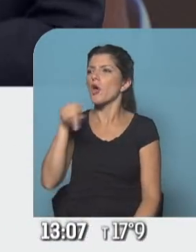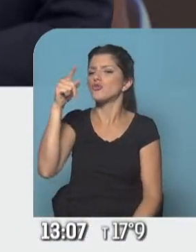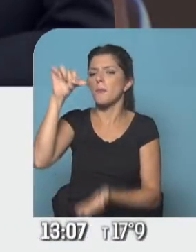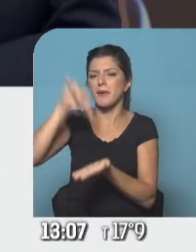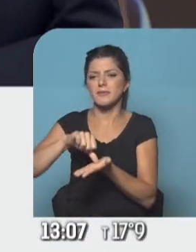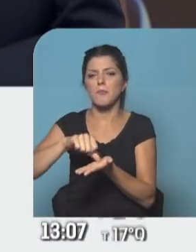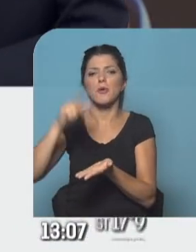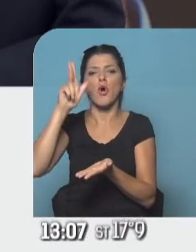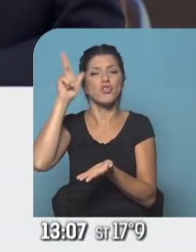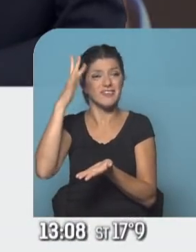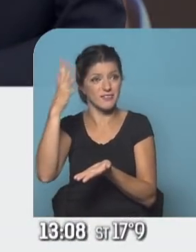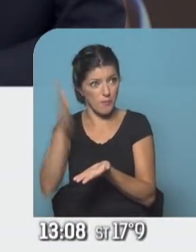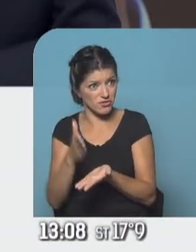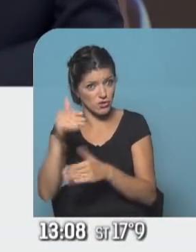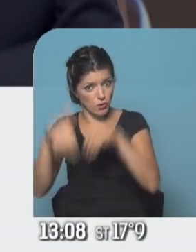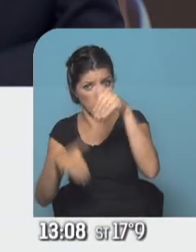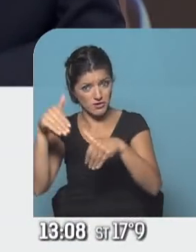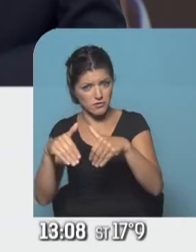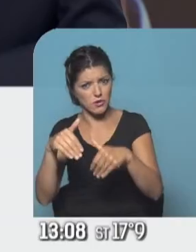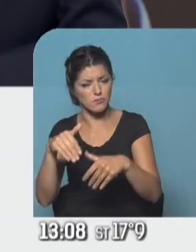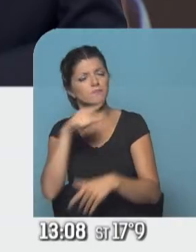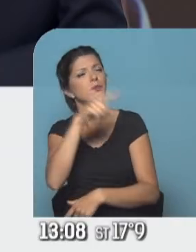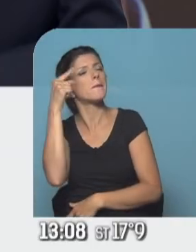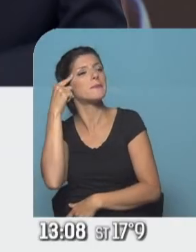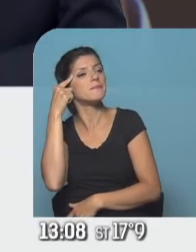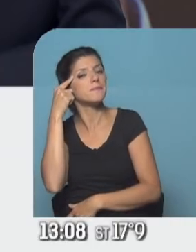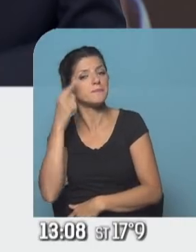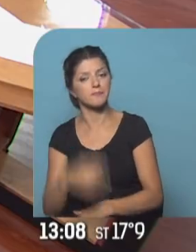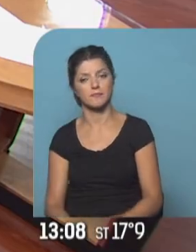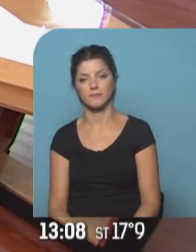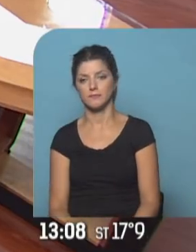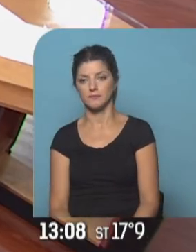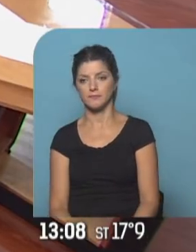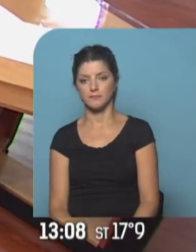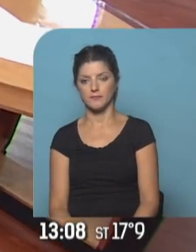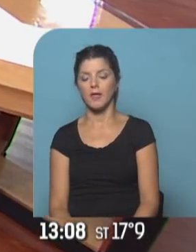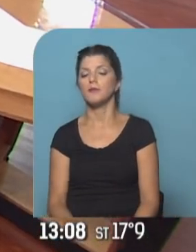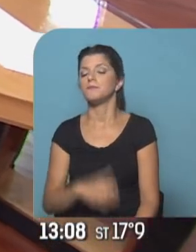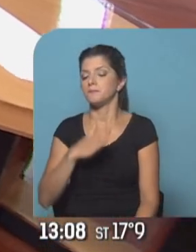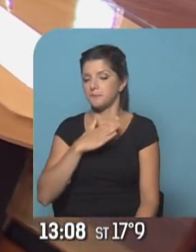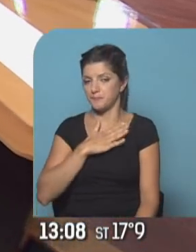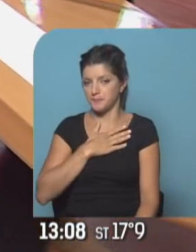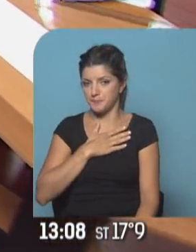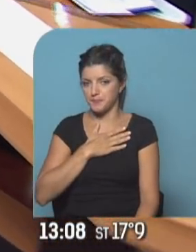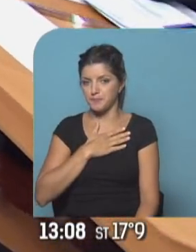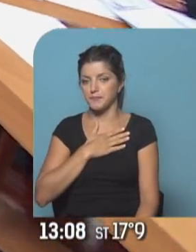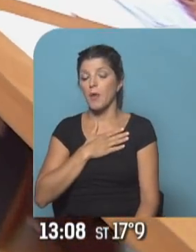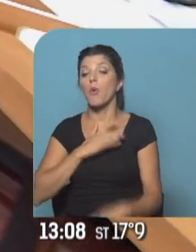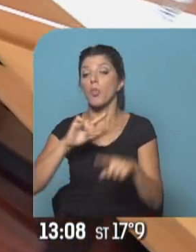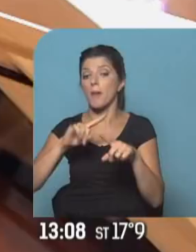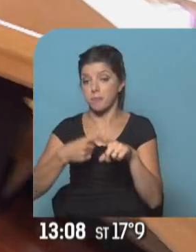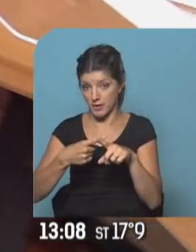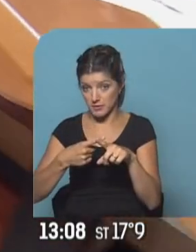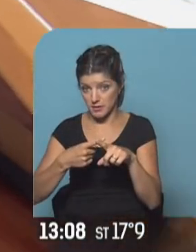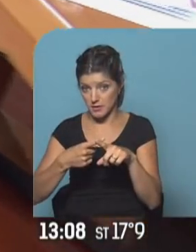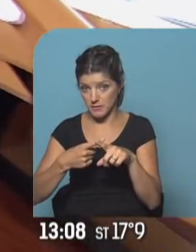dos cuestiones, digamos? Bueno, yo tengo la sensación que en Chile la reforma electoral que hizo que las circunscripciones